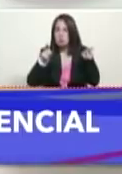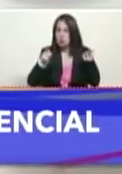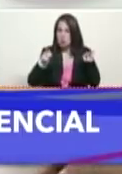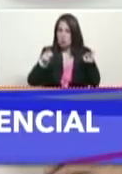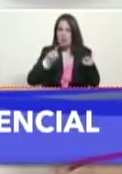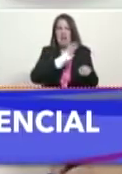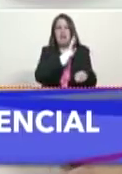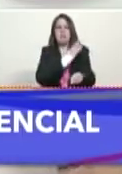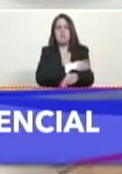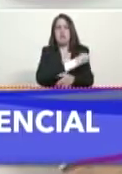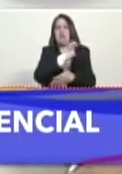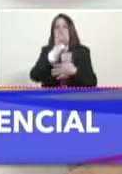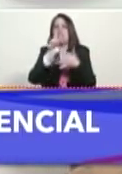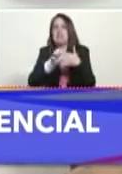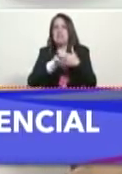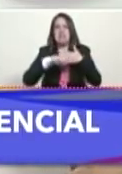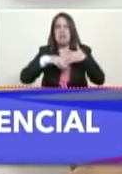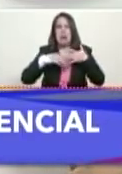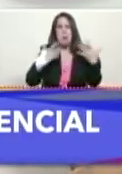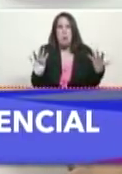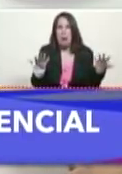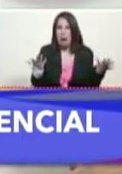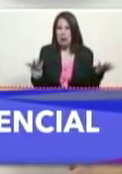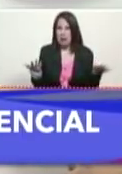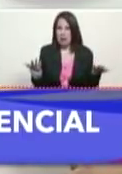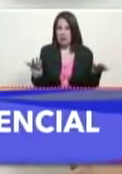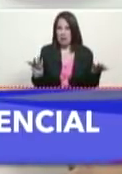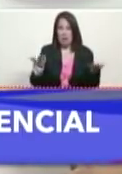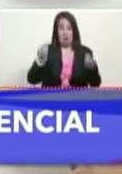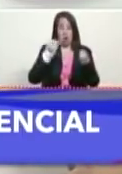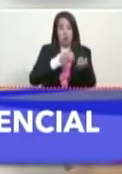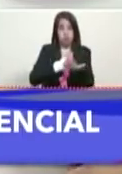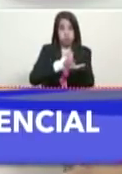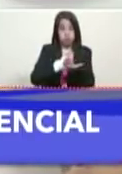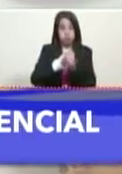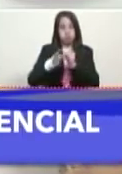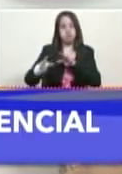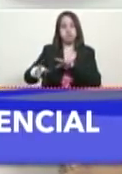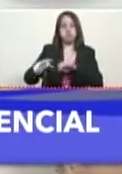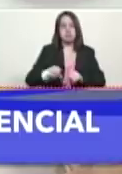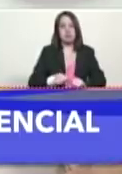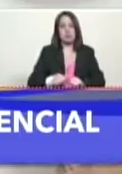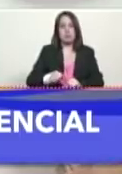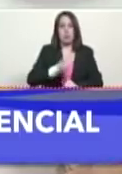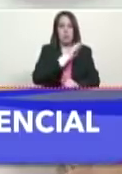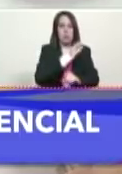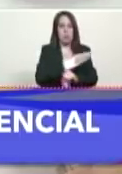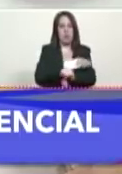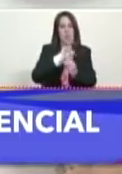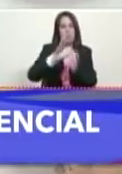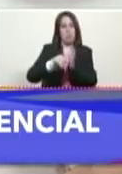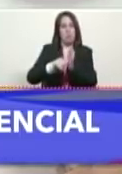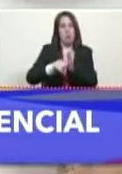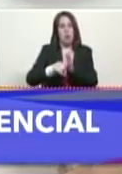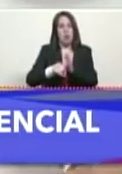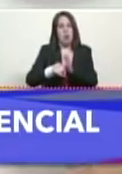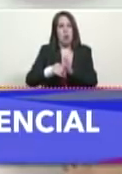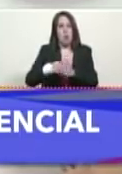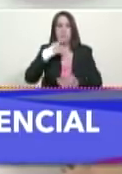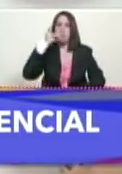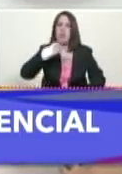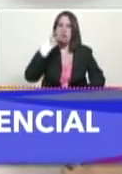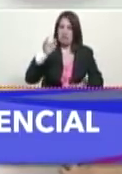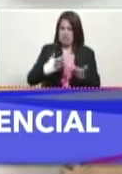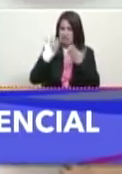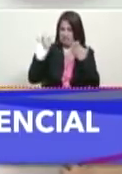de ustedes? ¿Cuál es el camino para la toma del poder político? La insurrección, la guerra civil,